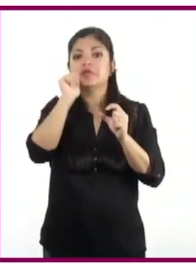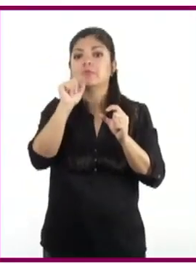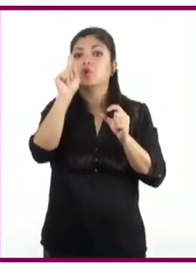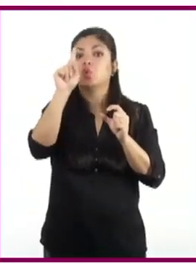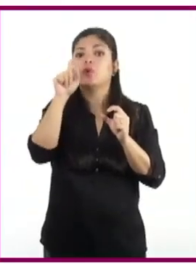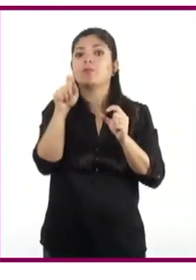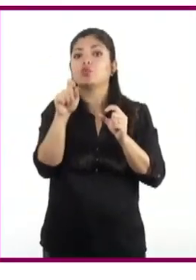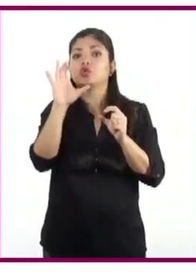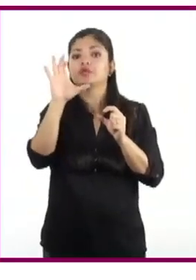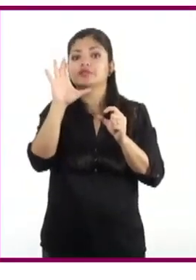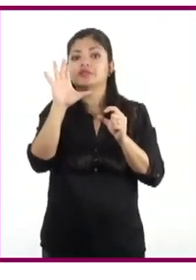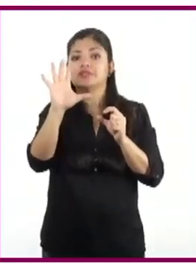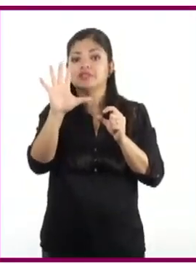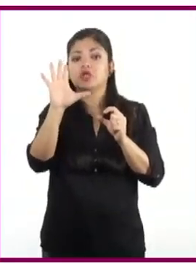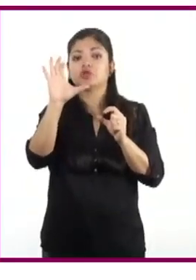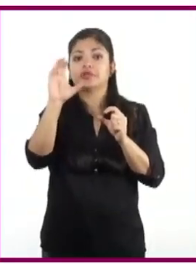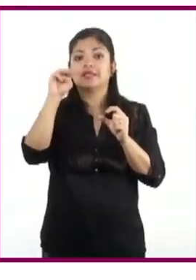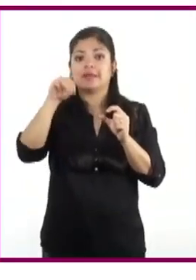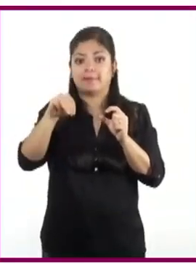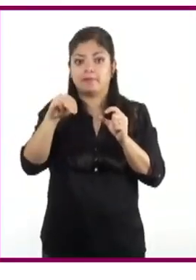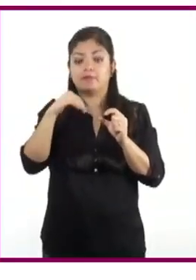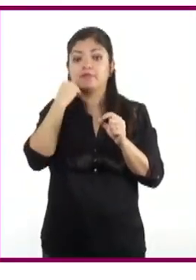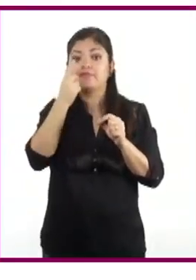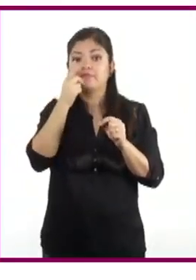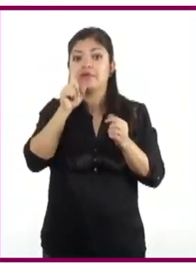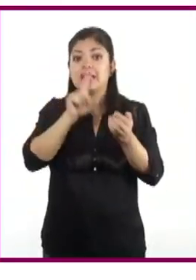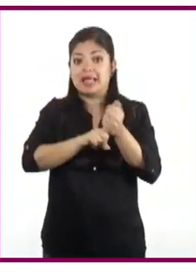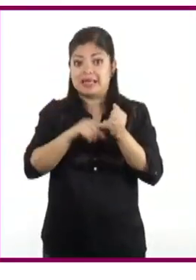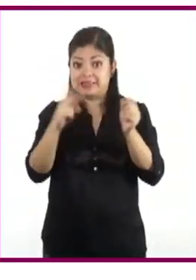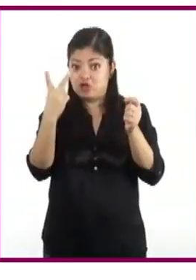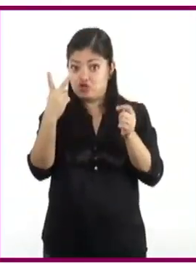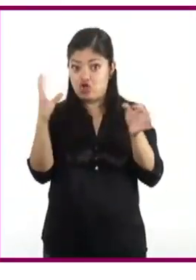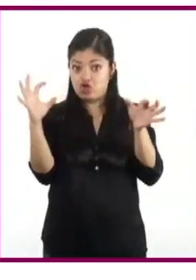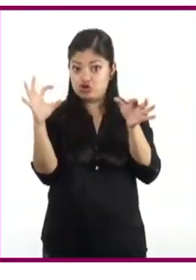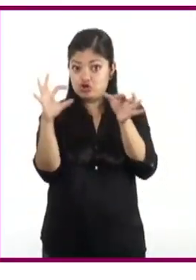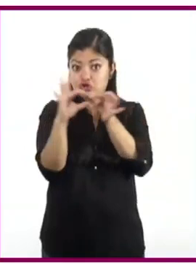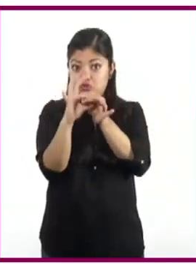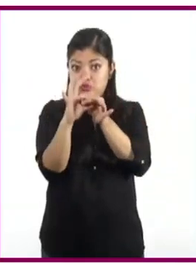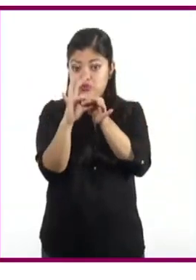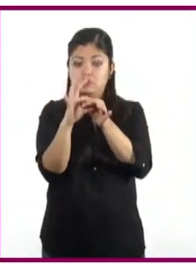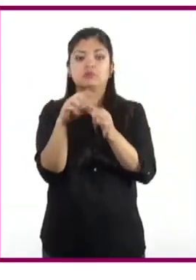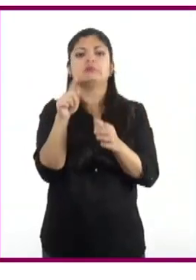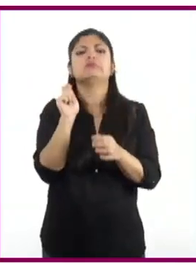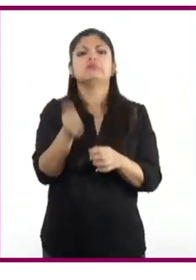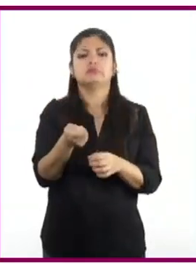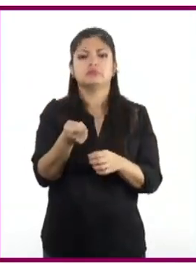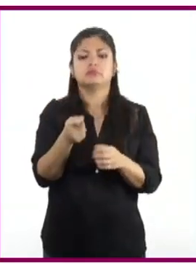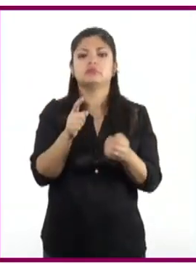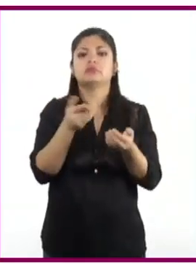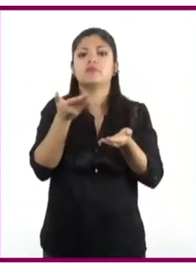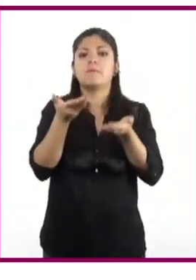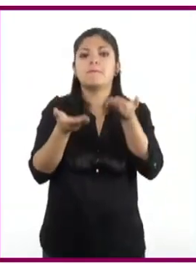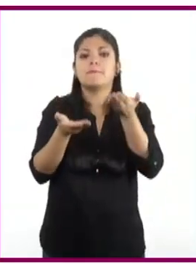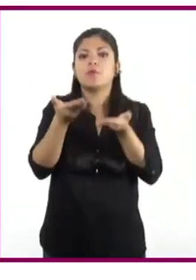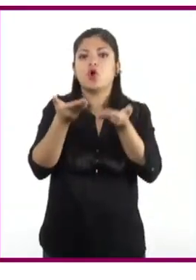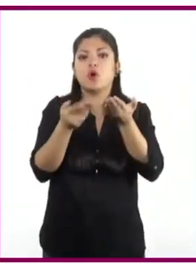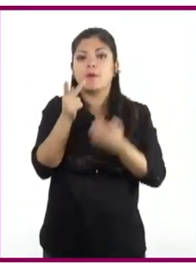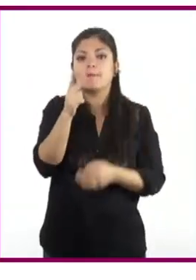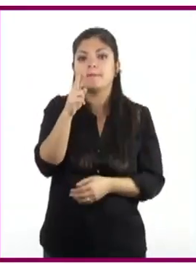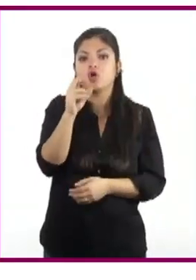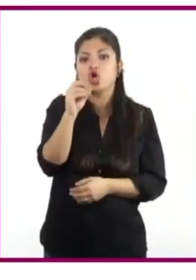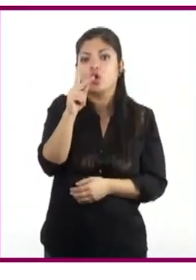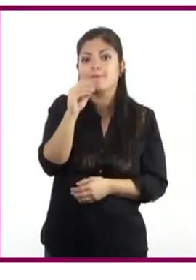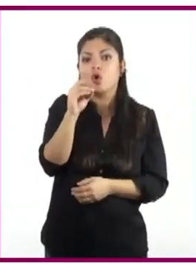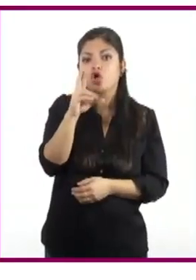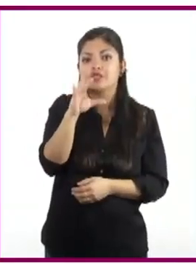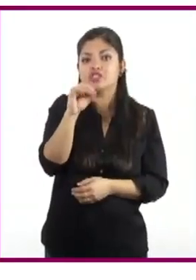centímetros. Quiere decir que la relación entre estas dos variables es proporcional, ya